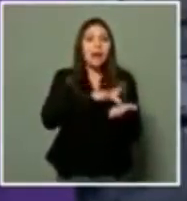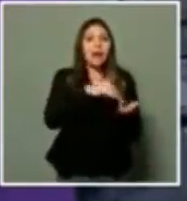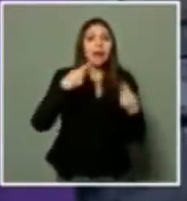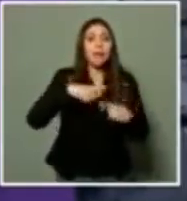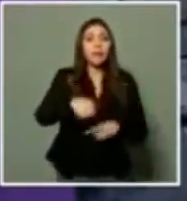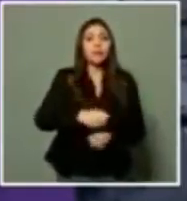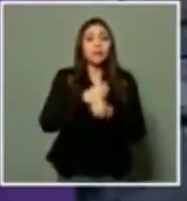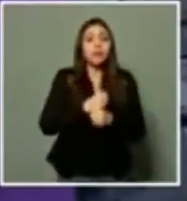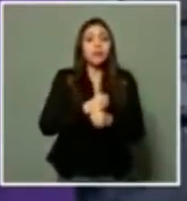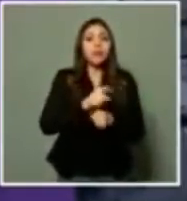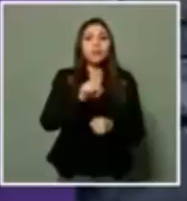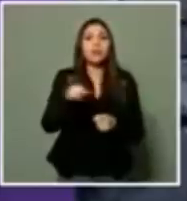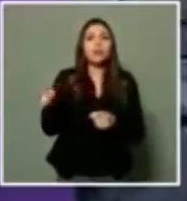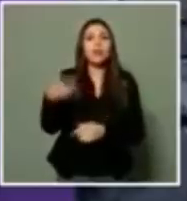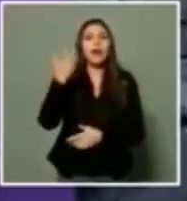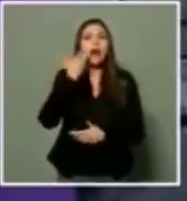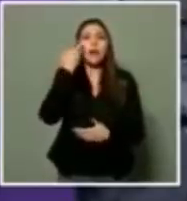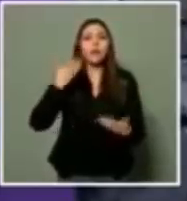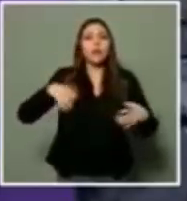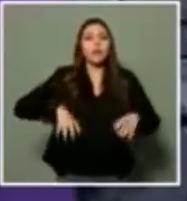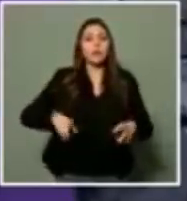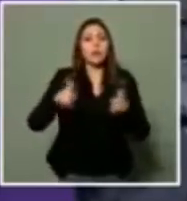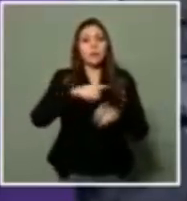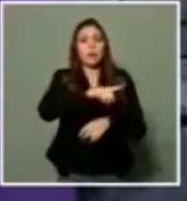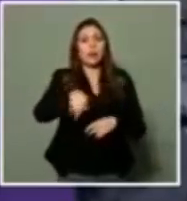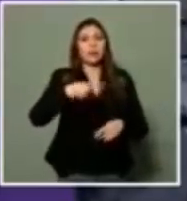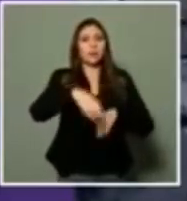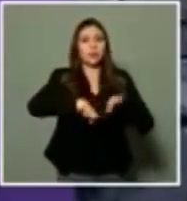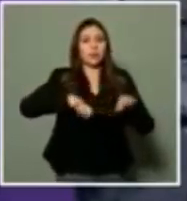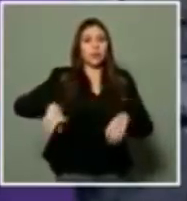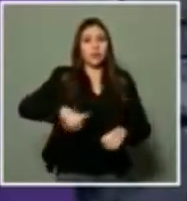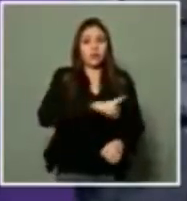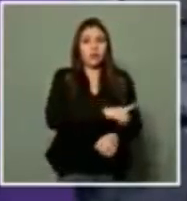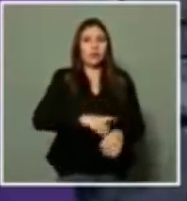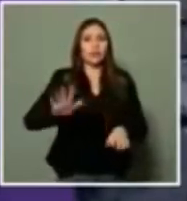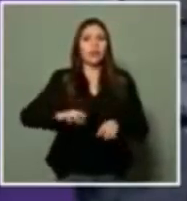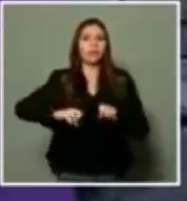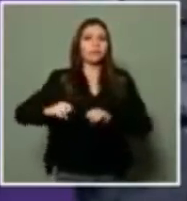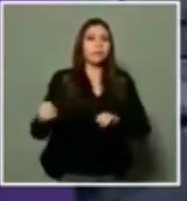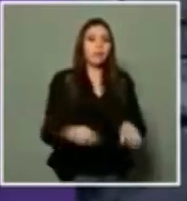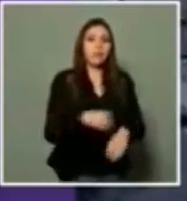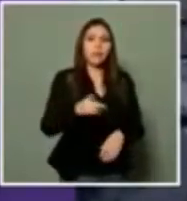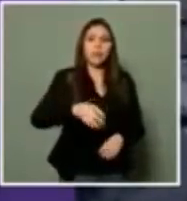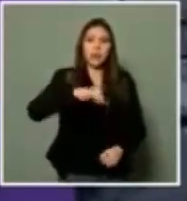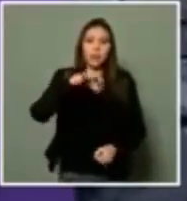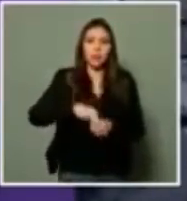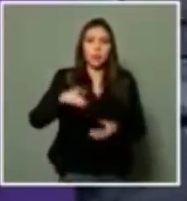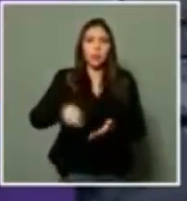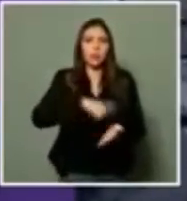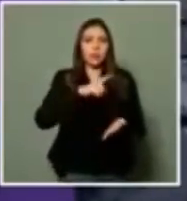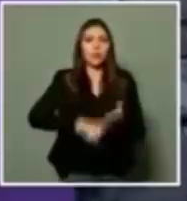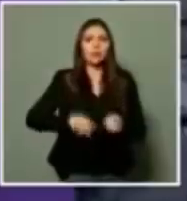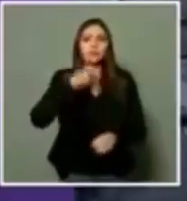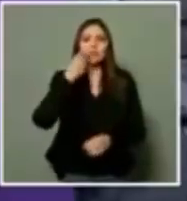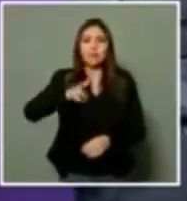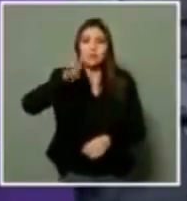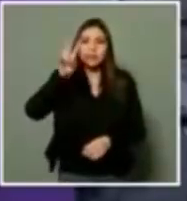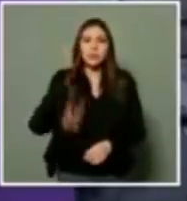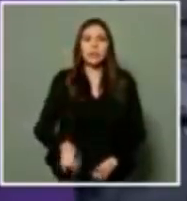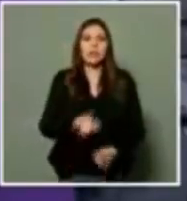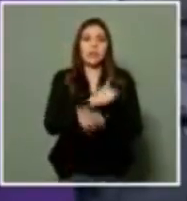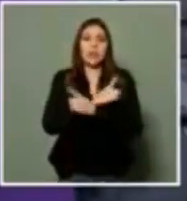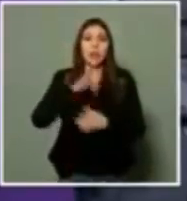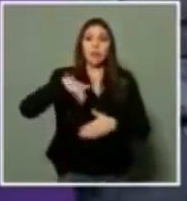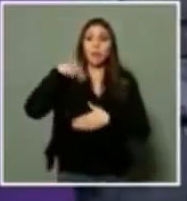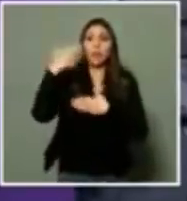la delegación en el abandono. Vota por la honestidad, vota por la decencia. El triunfo del primero de julio va a